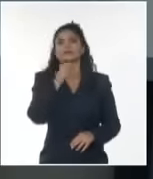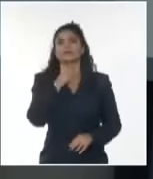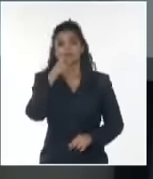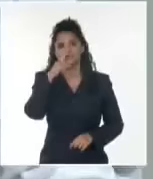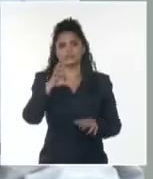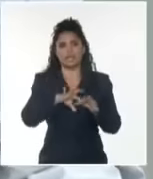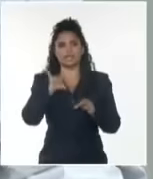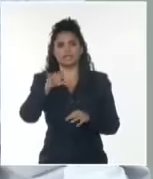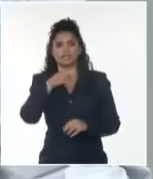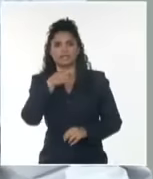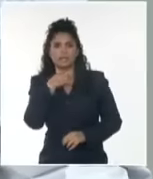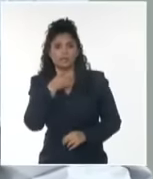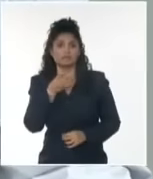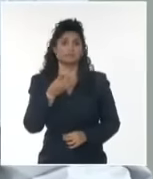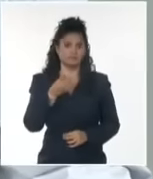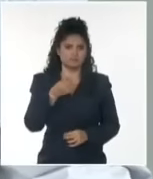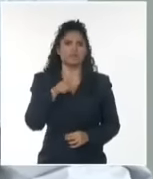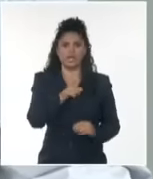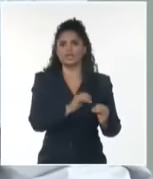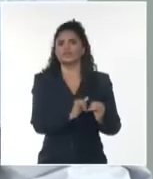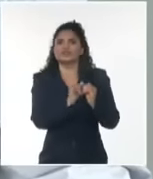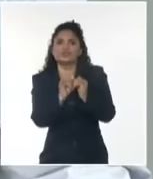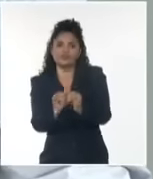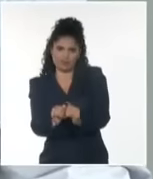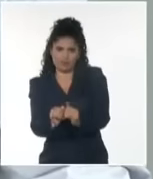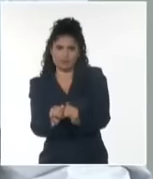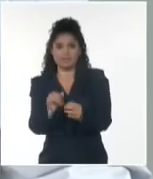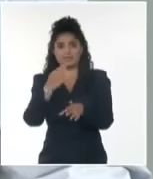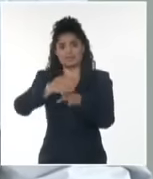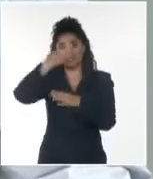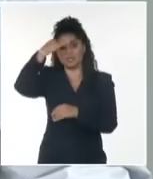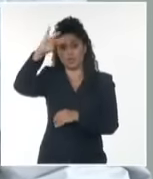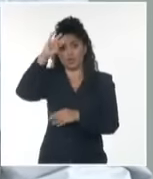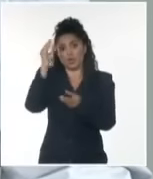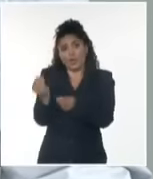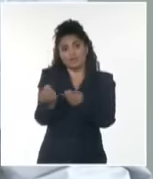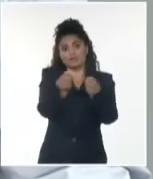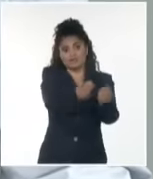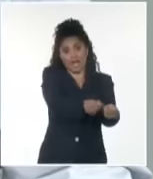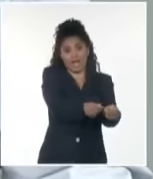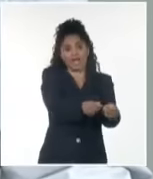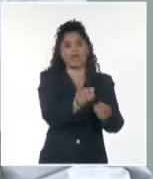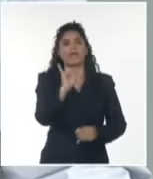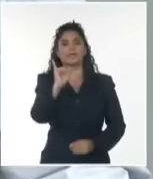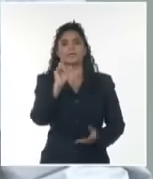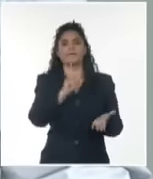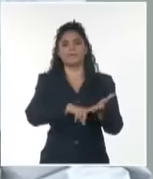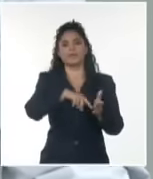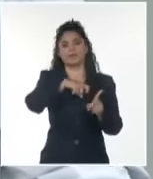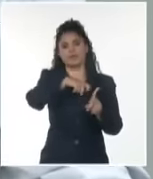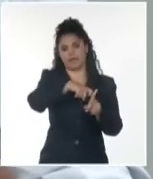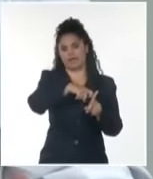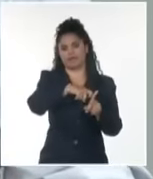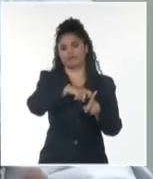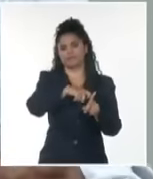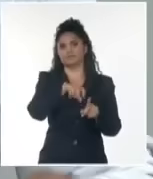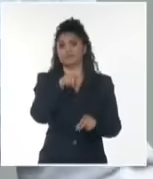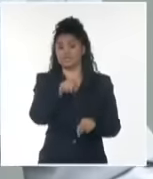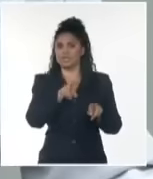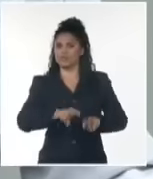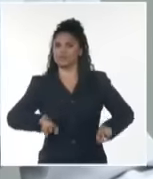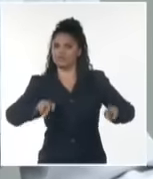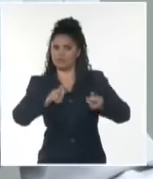y entonces mandan las muestras de Santiago de Cuba como síndrome febril y el IPK monta